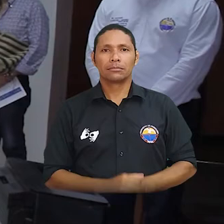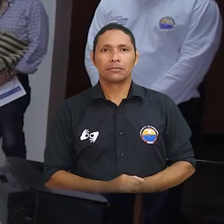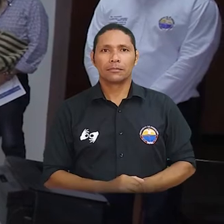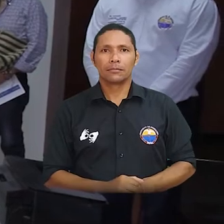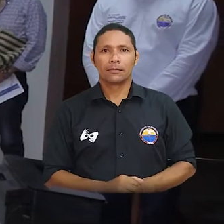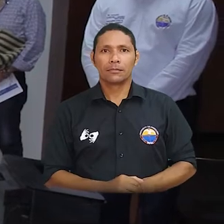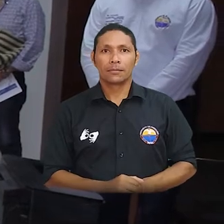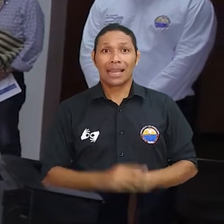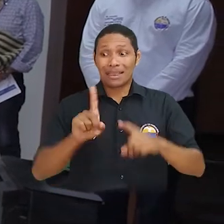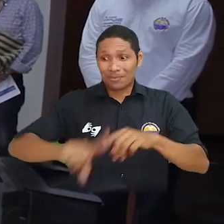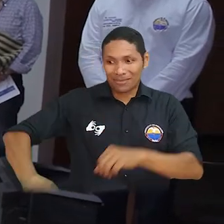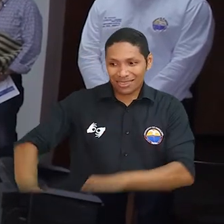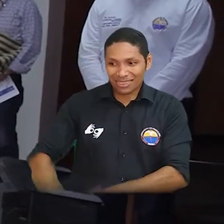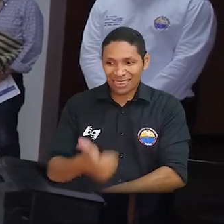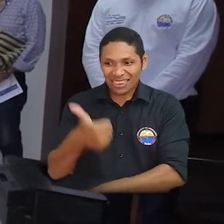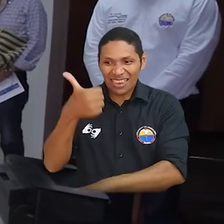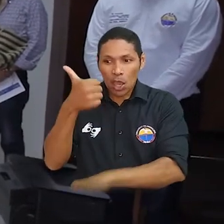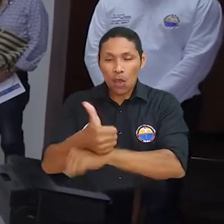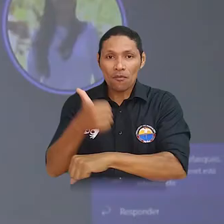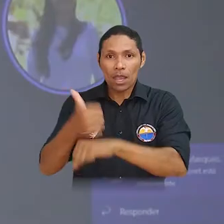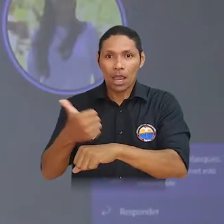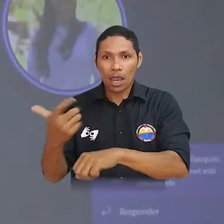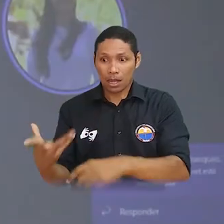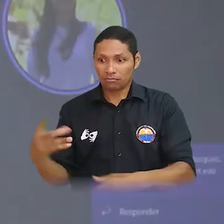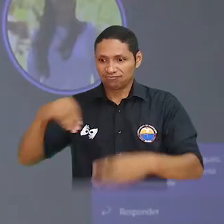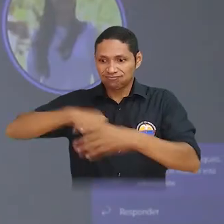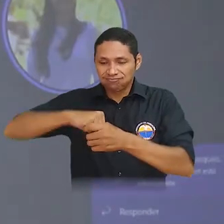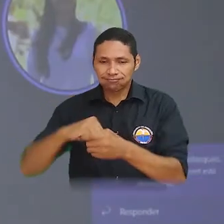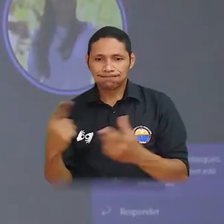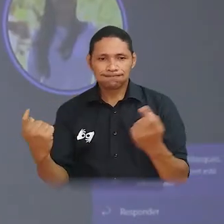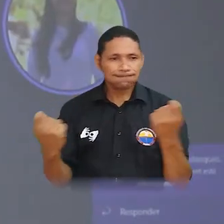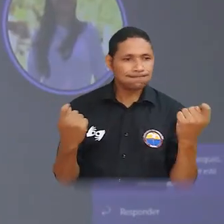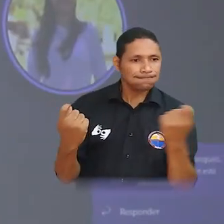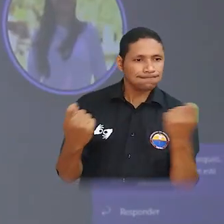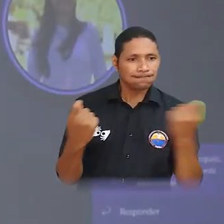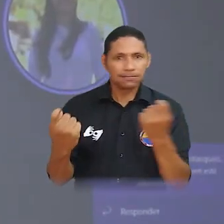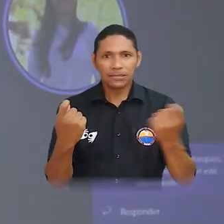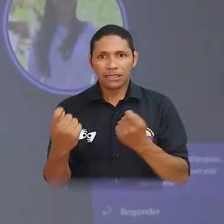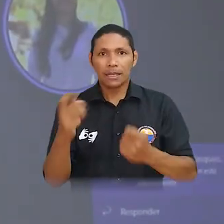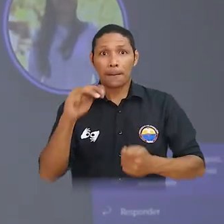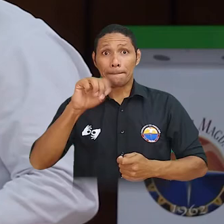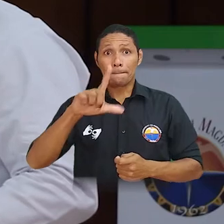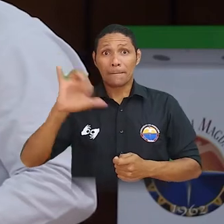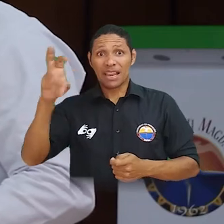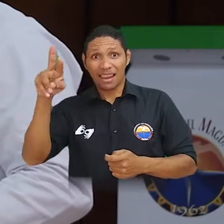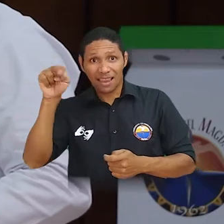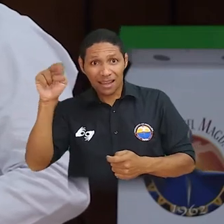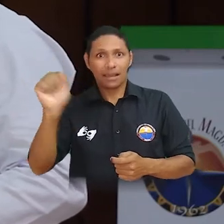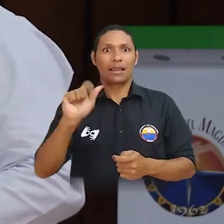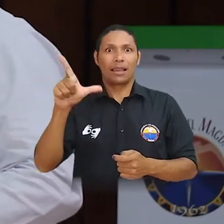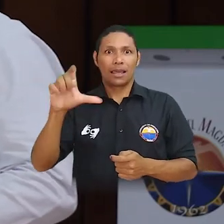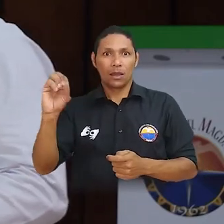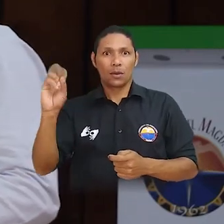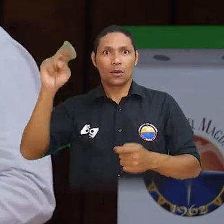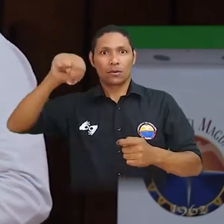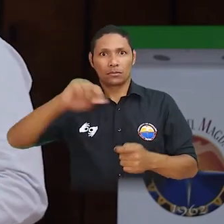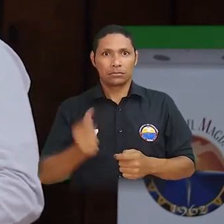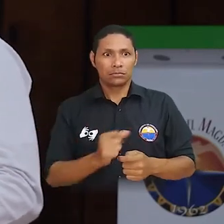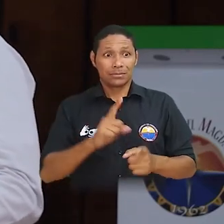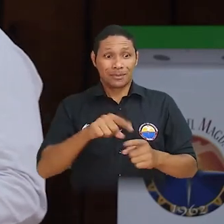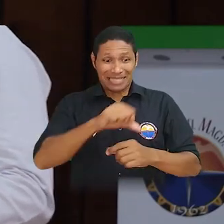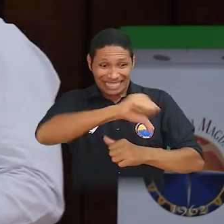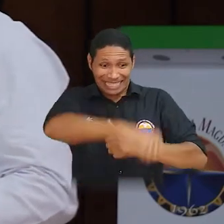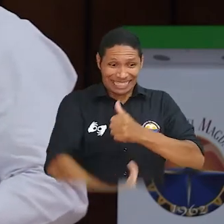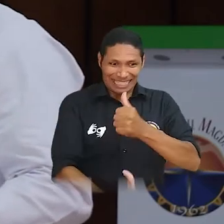También hacen parte la jefe de la oficina de control interno, ingeniera Milena de León, y el secretario general de la Alma Mater, como